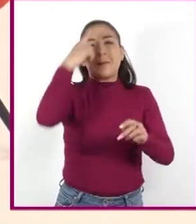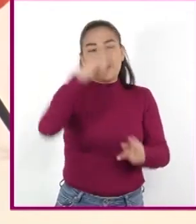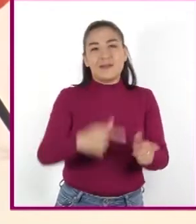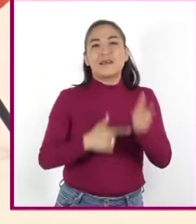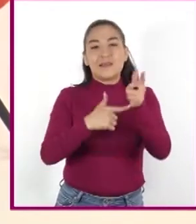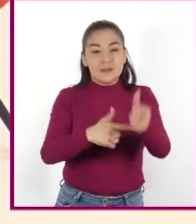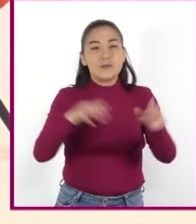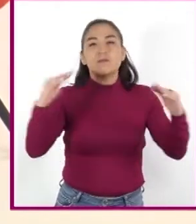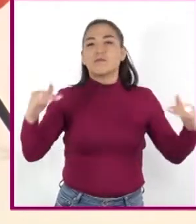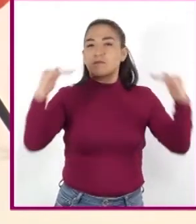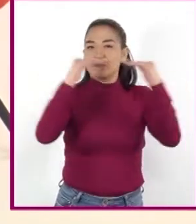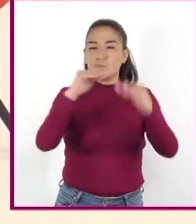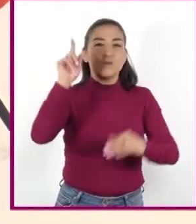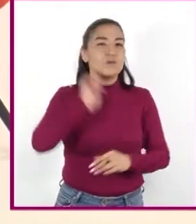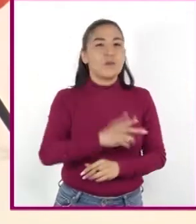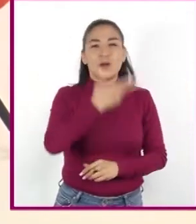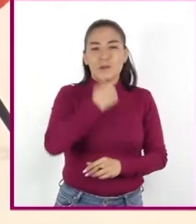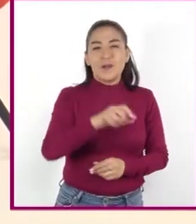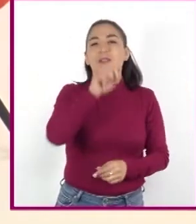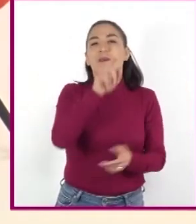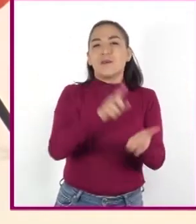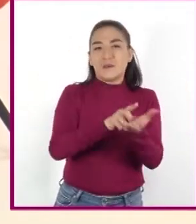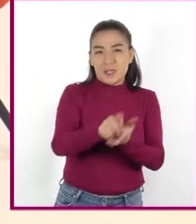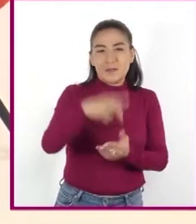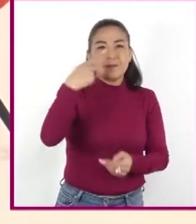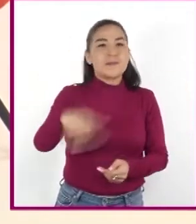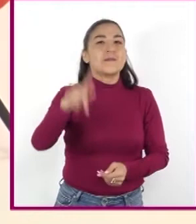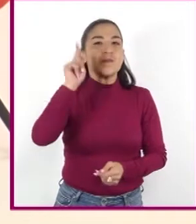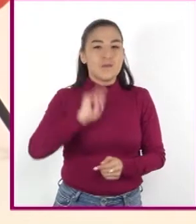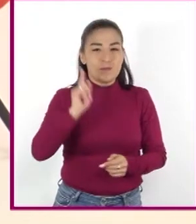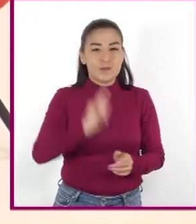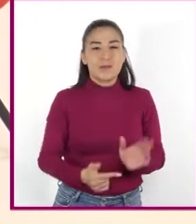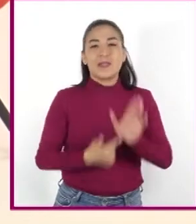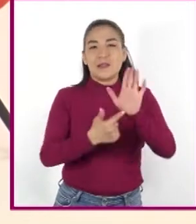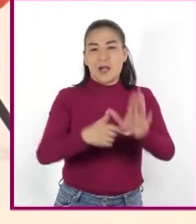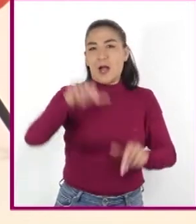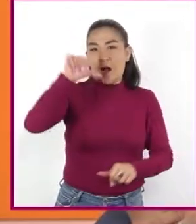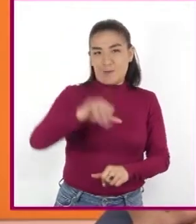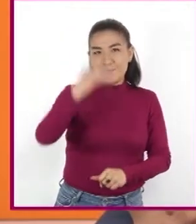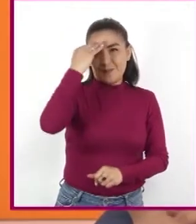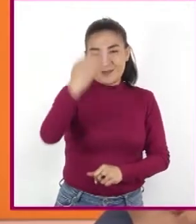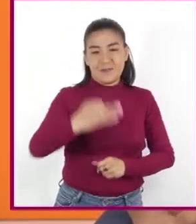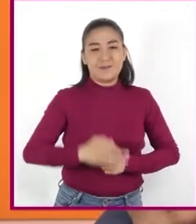de género y de los derechos de las mujeres presente en la actualidad.